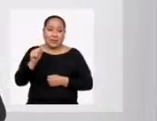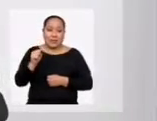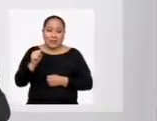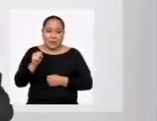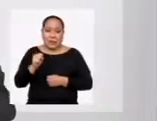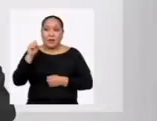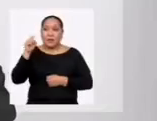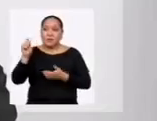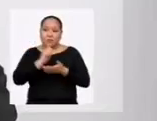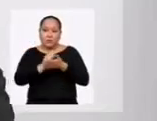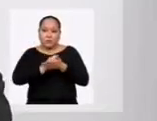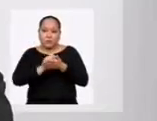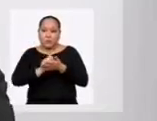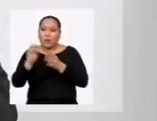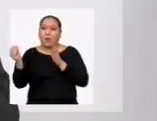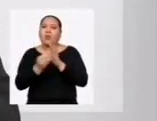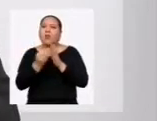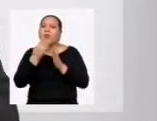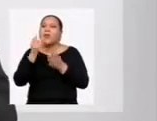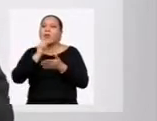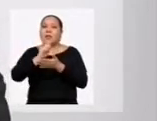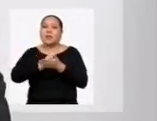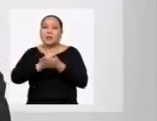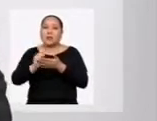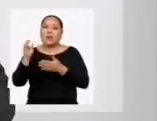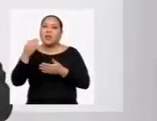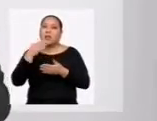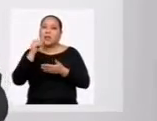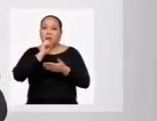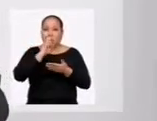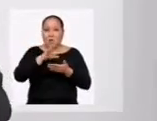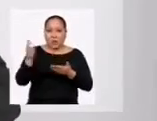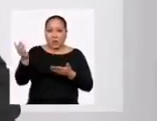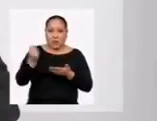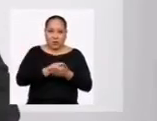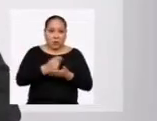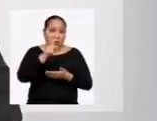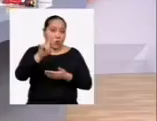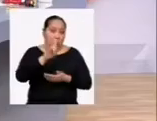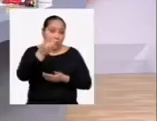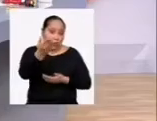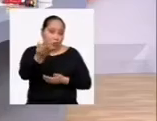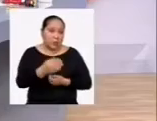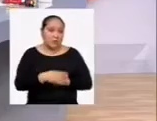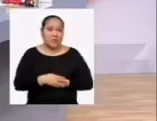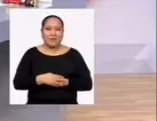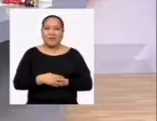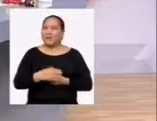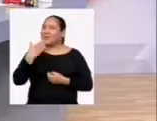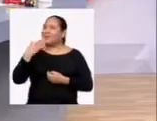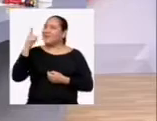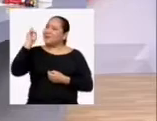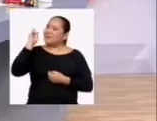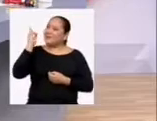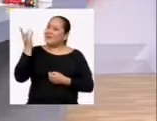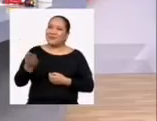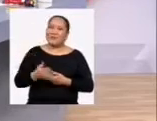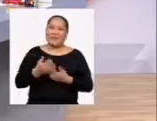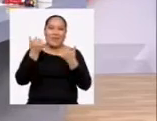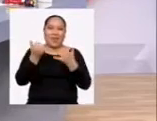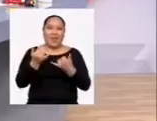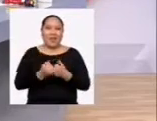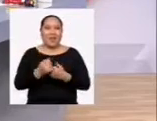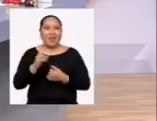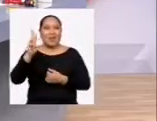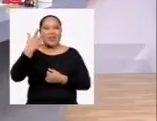y atribuyendo la autoría según el formato de citado que estés empleando. Gracias, profesora. Ahora vamos con